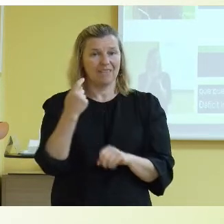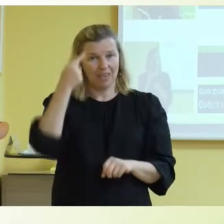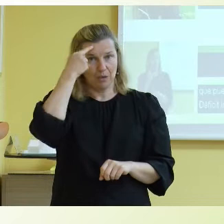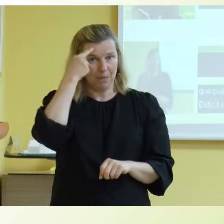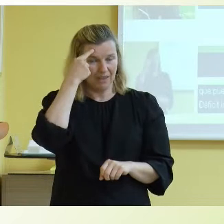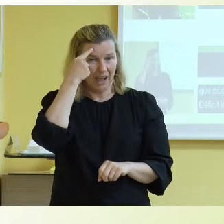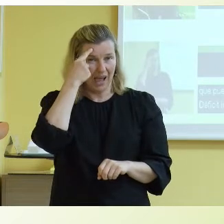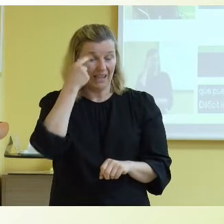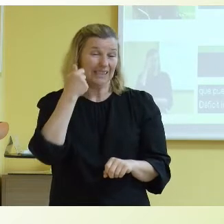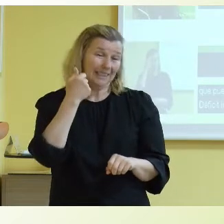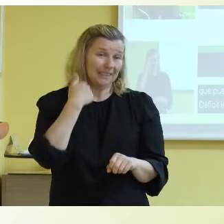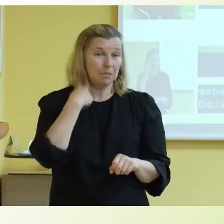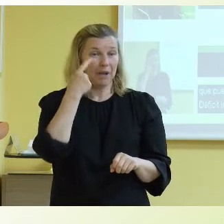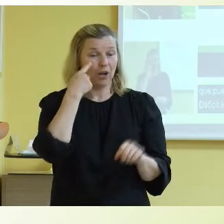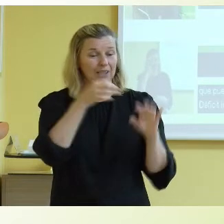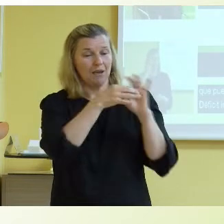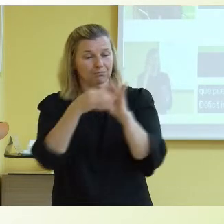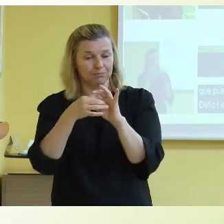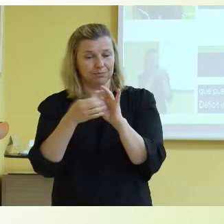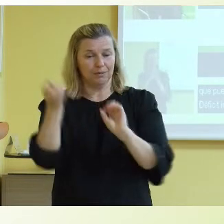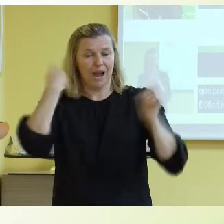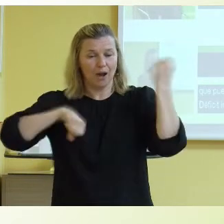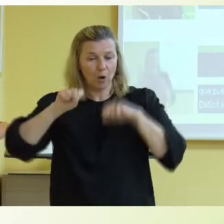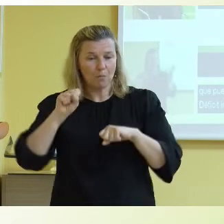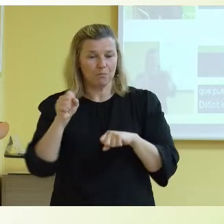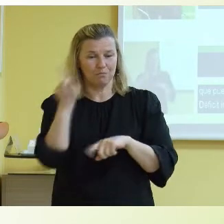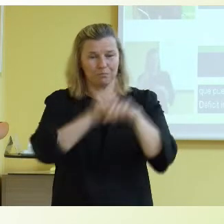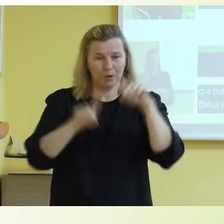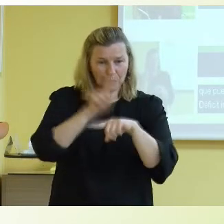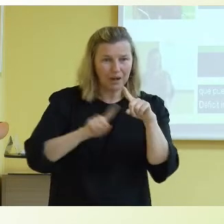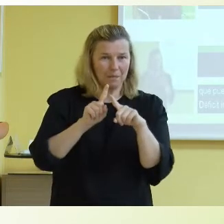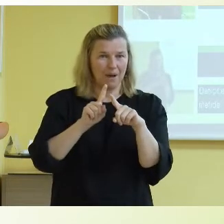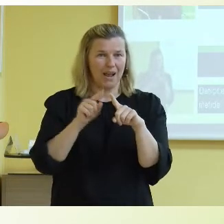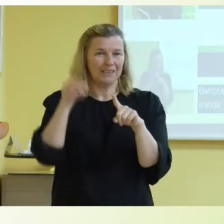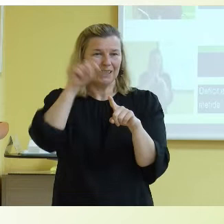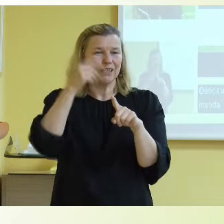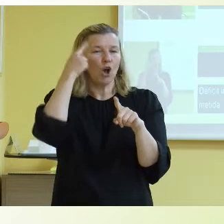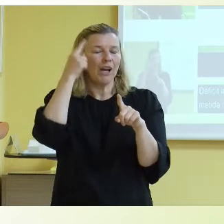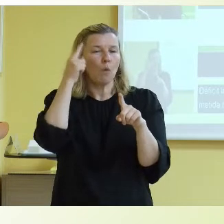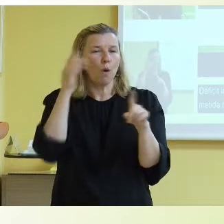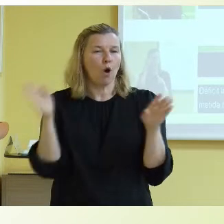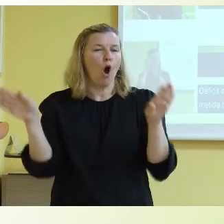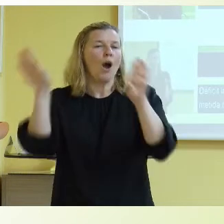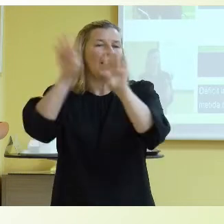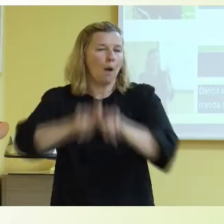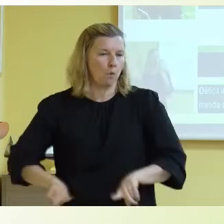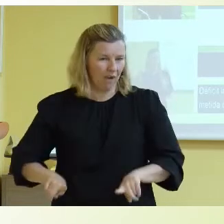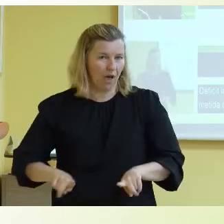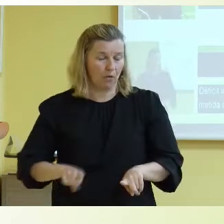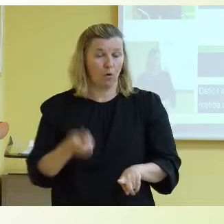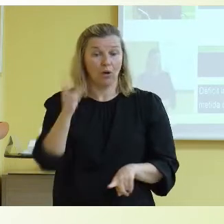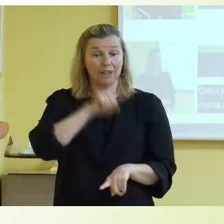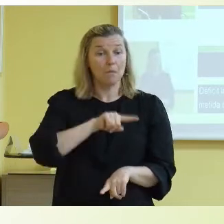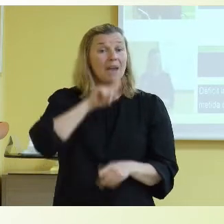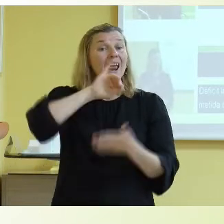la afectación psíquica y anomalías del comportamiento. El porcentaje yo creo que eso estará un poquito ahí camuflado. También trastornos del lenguaje, la